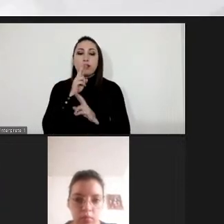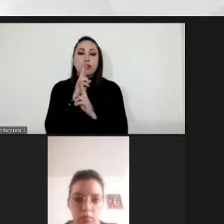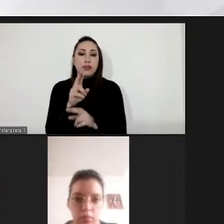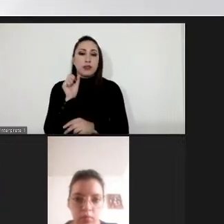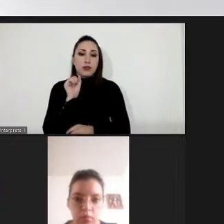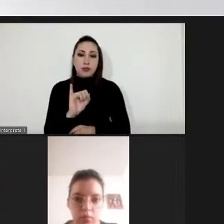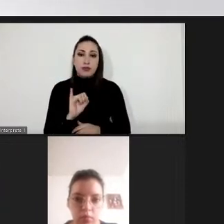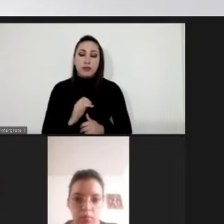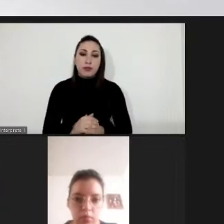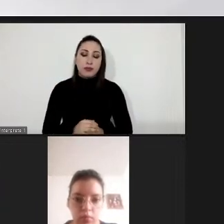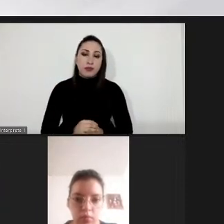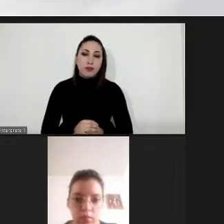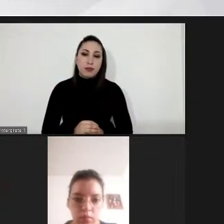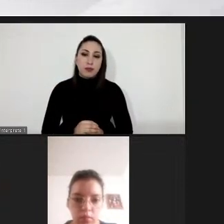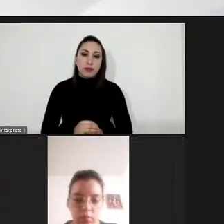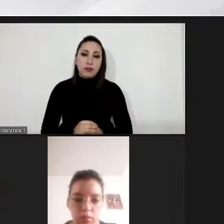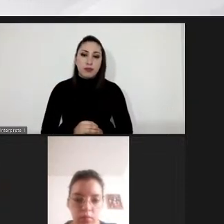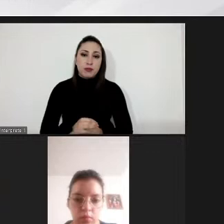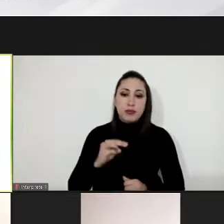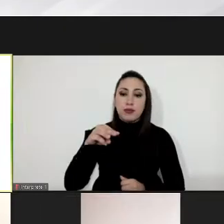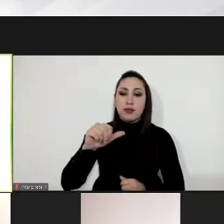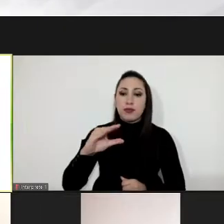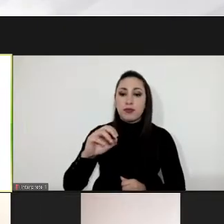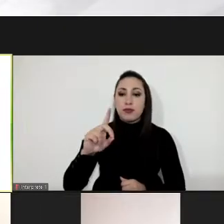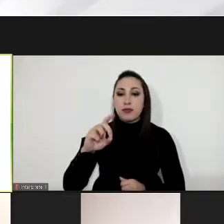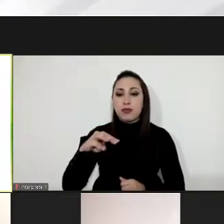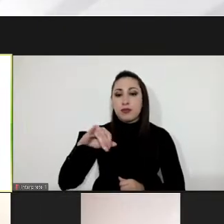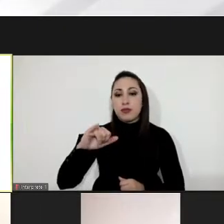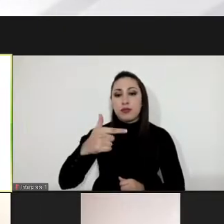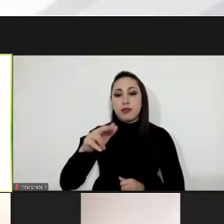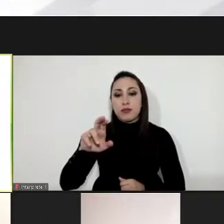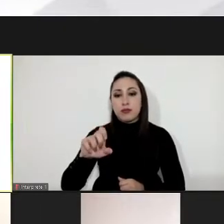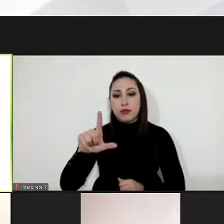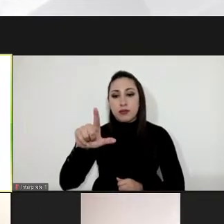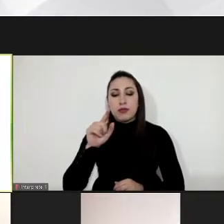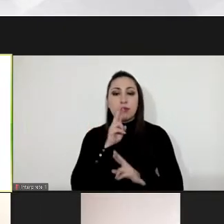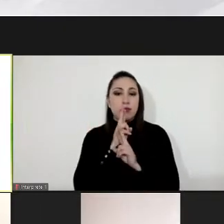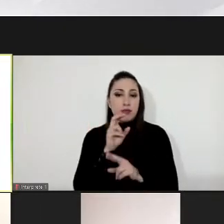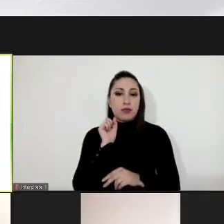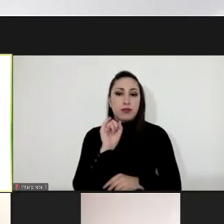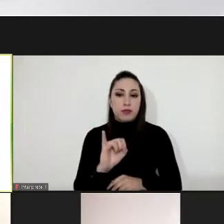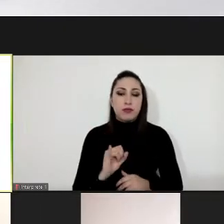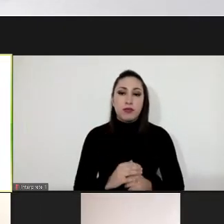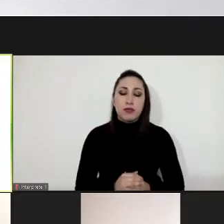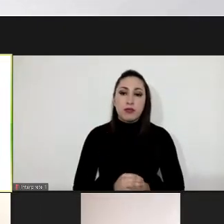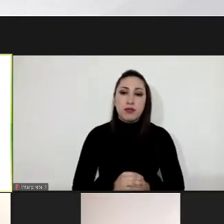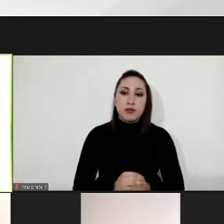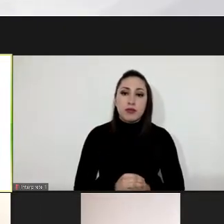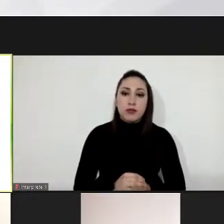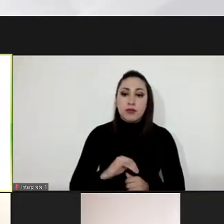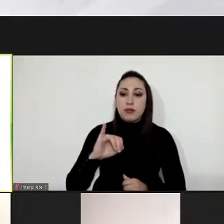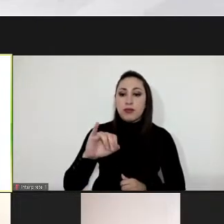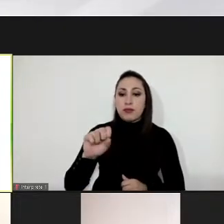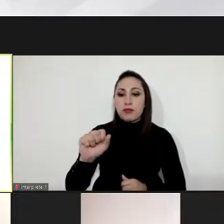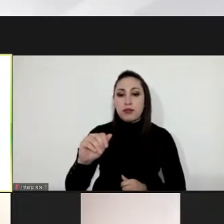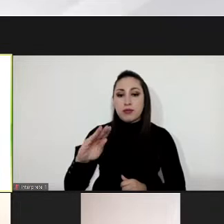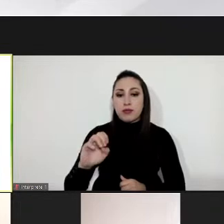Villanueva, a favor. Miguel Ángel Macedo Escartín. Miguel Macedo, a favor. Estrella Isabel Guadarrama